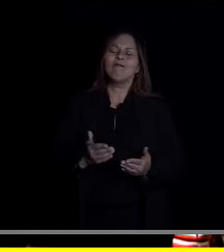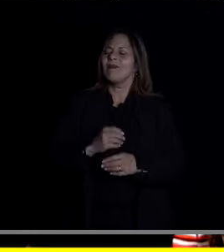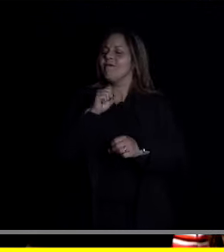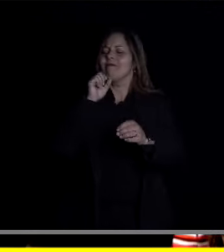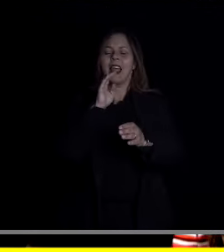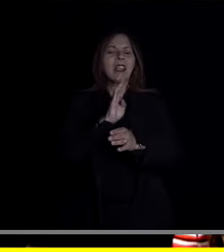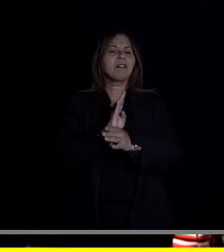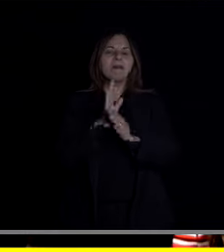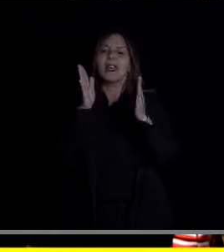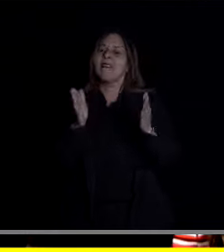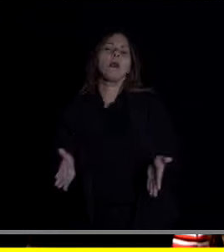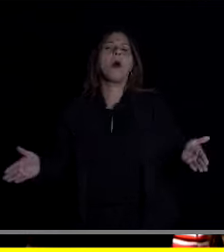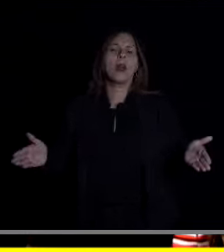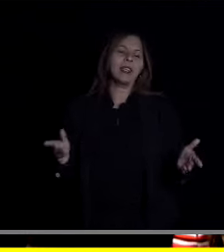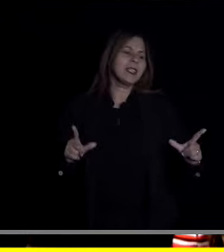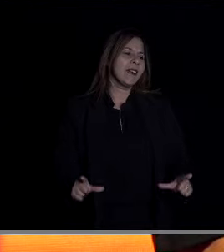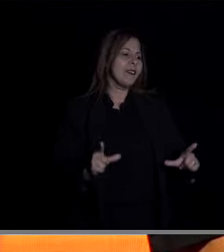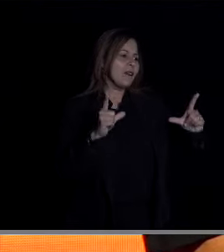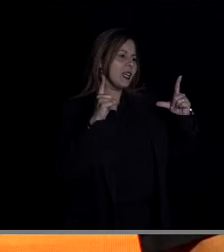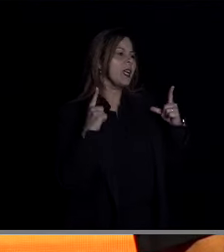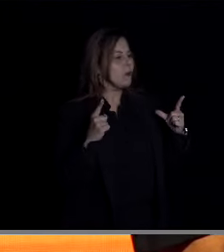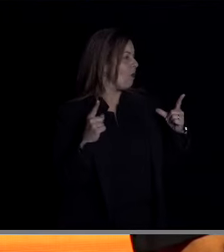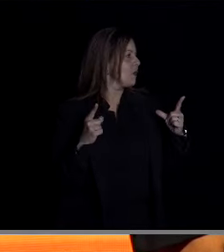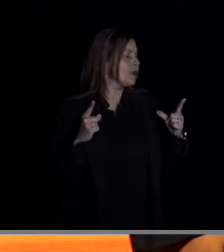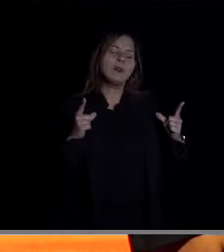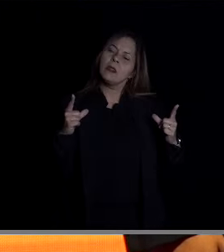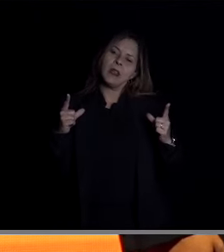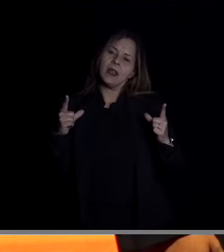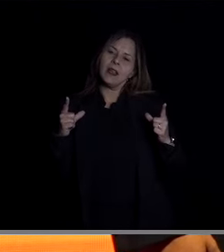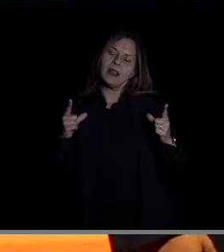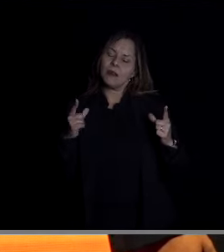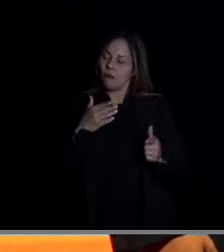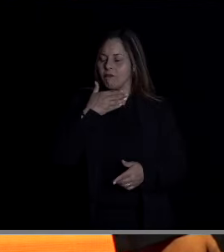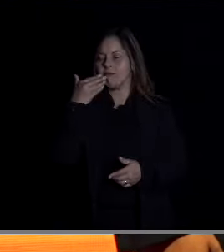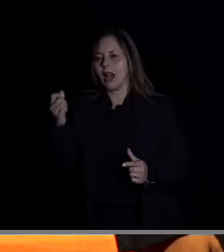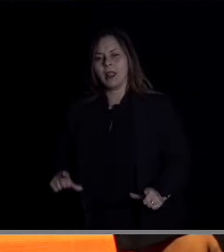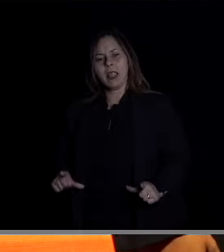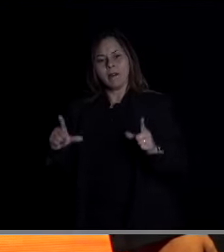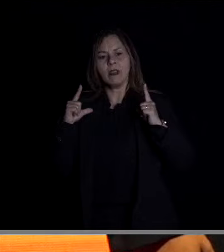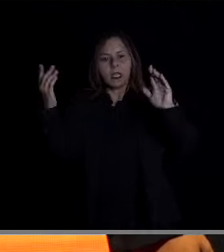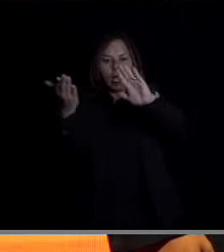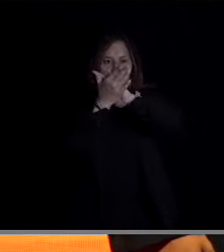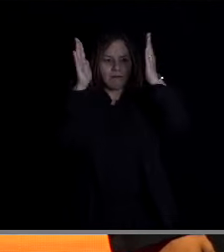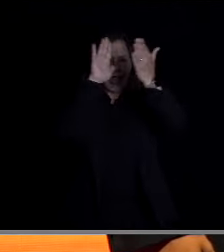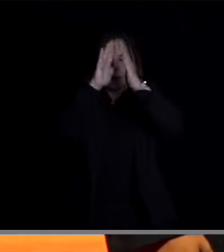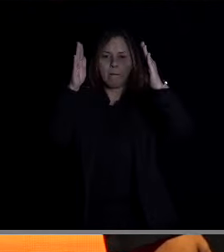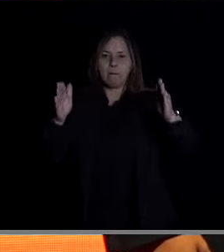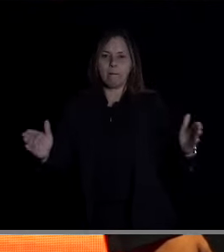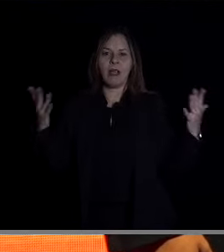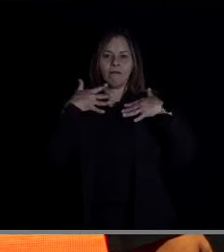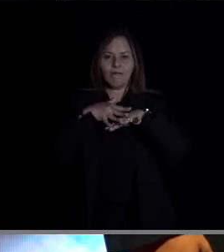emprendedores, y viviremos en calidad de vida, en paz y